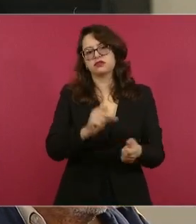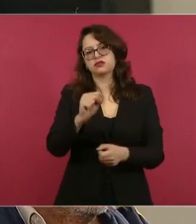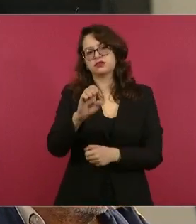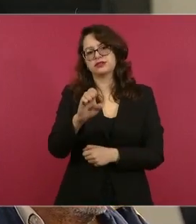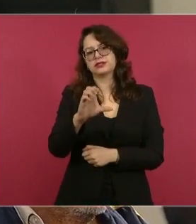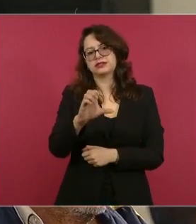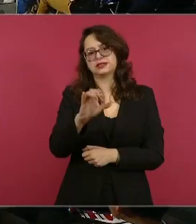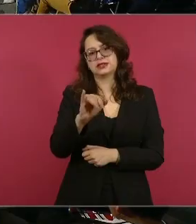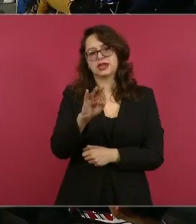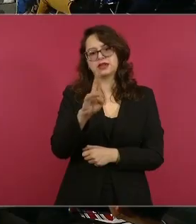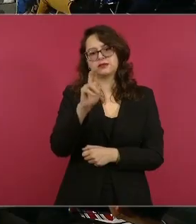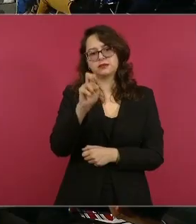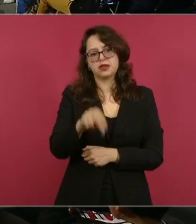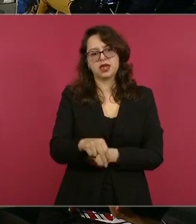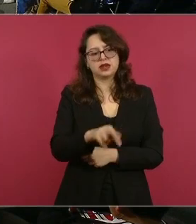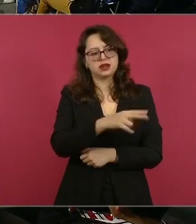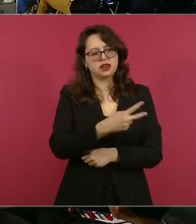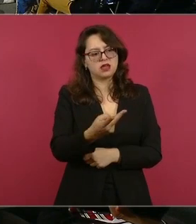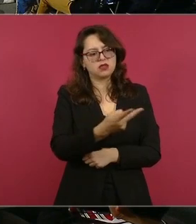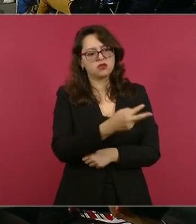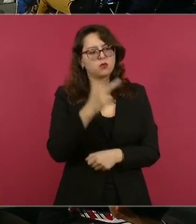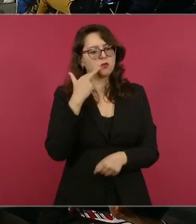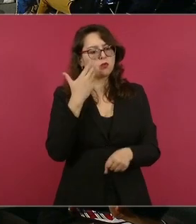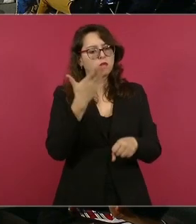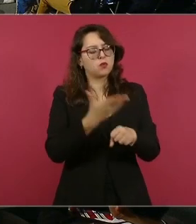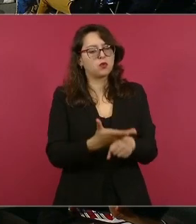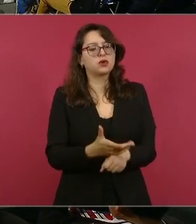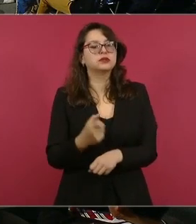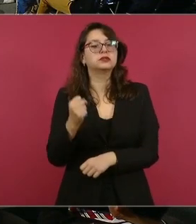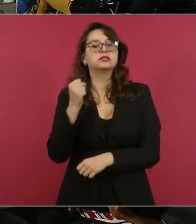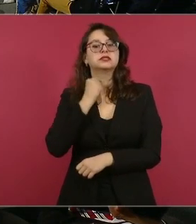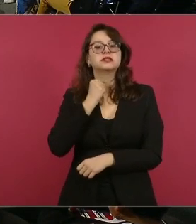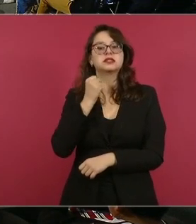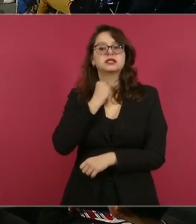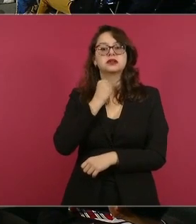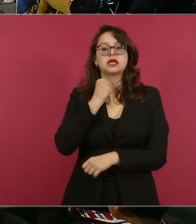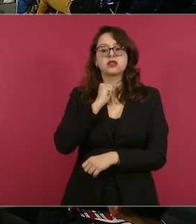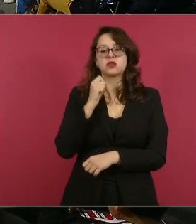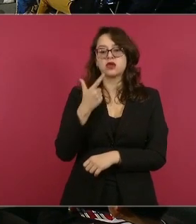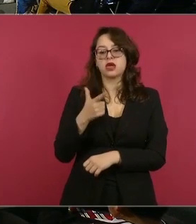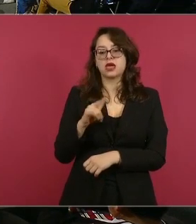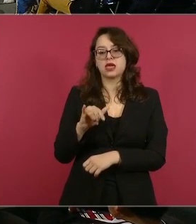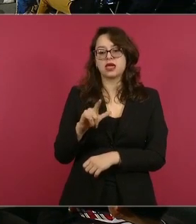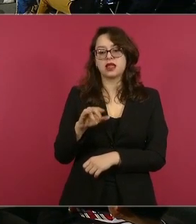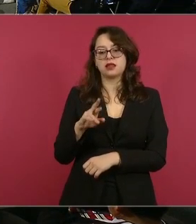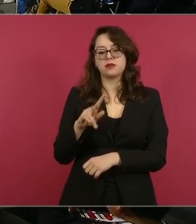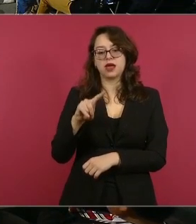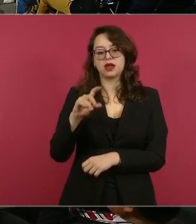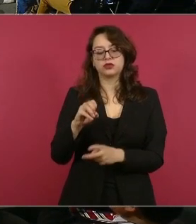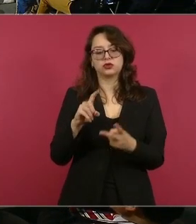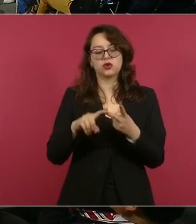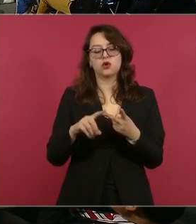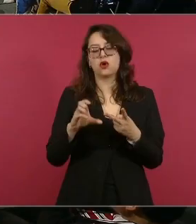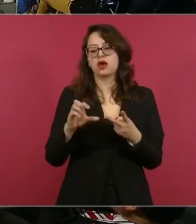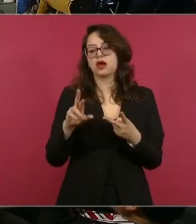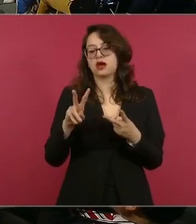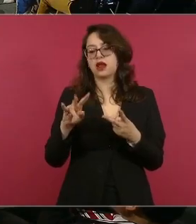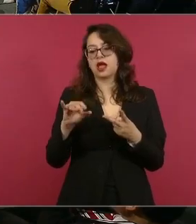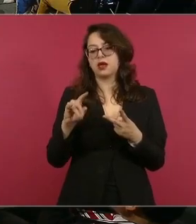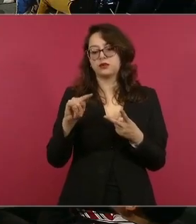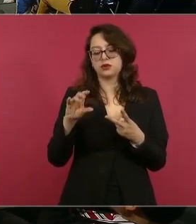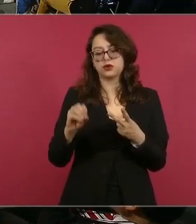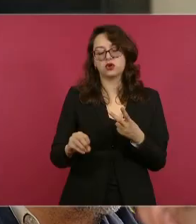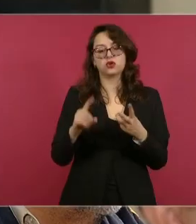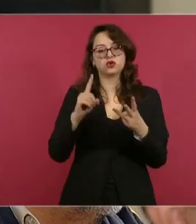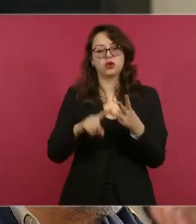bienestar en la capital queretana, convocados por los senadores Gilberto Herrera y César Cravioto, junto con la delegada de bienestar